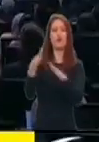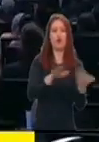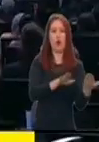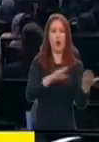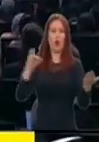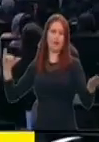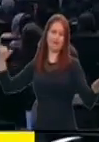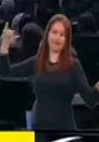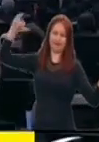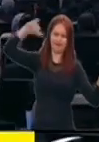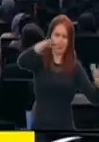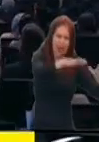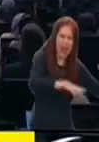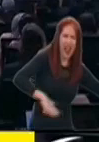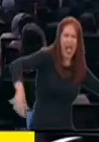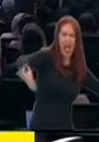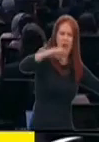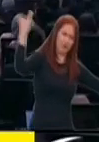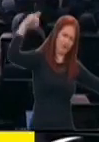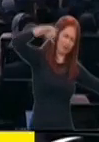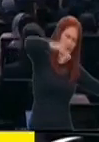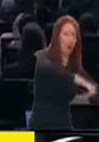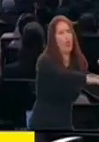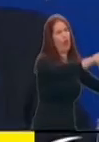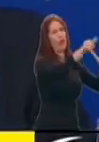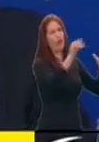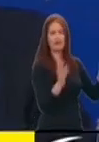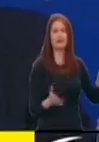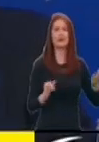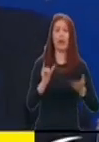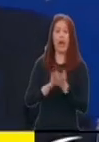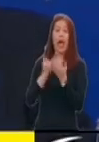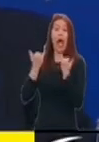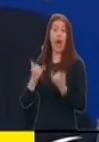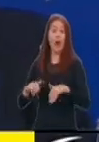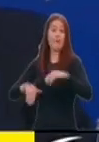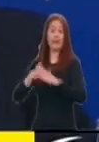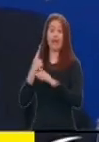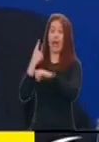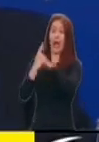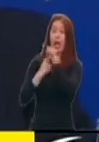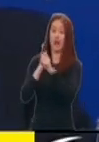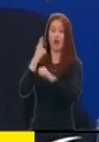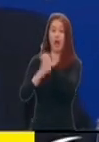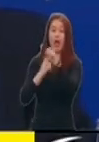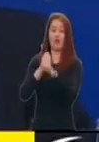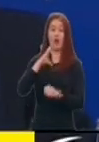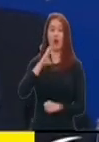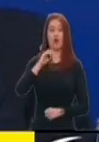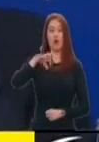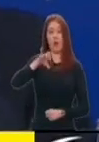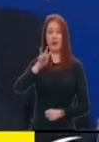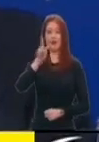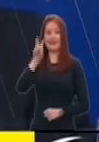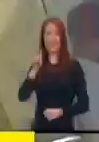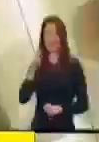de África. Y arrancó en Egipto la COP27, cumbre anual de la ONU sobre el cambio climático.